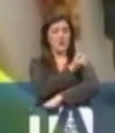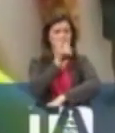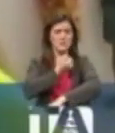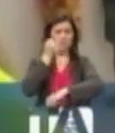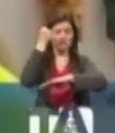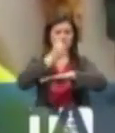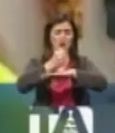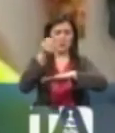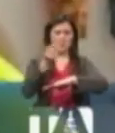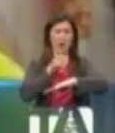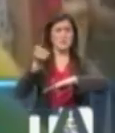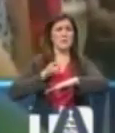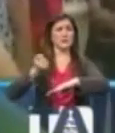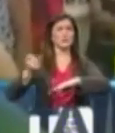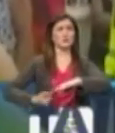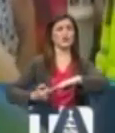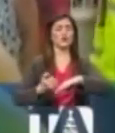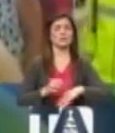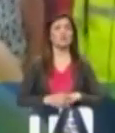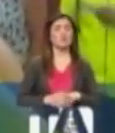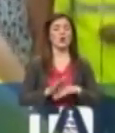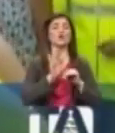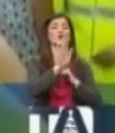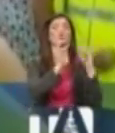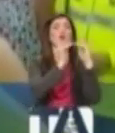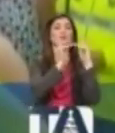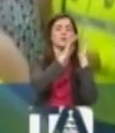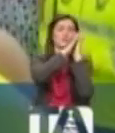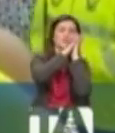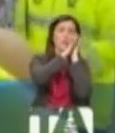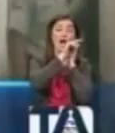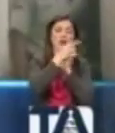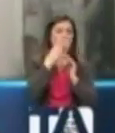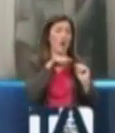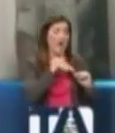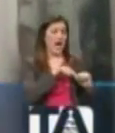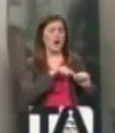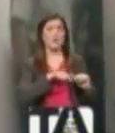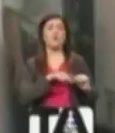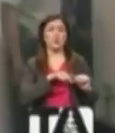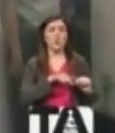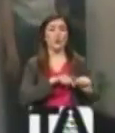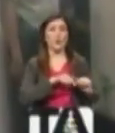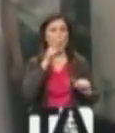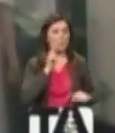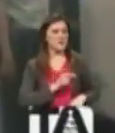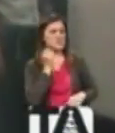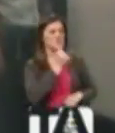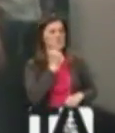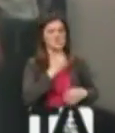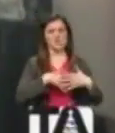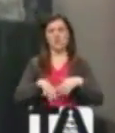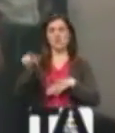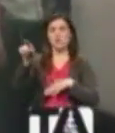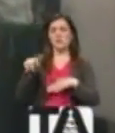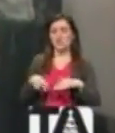manos, pecho, tiene varias heridas blancas. Se encontró en el dormitorio de ella, donde ella habitaba, donde ella vivía. Luego de cometer el crimen, se ahorcó en la terraza